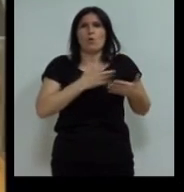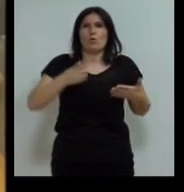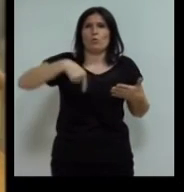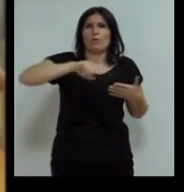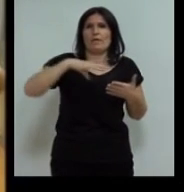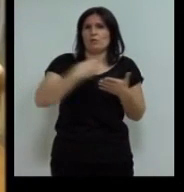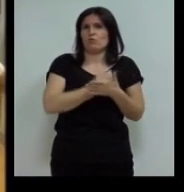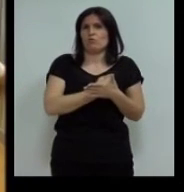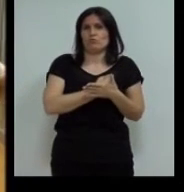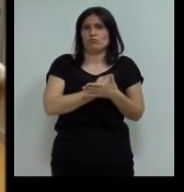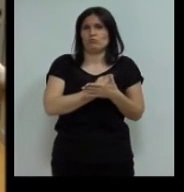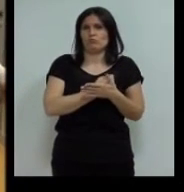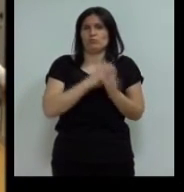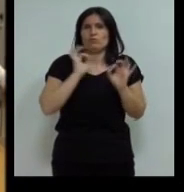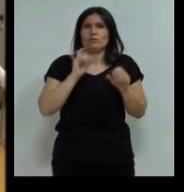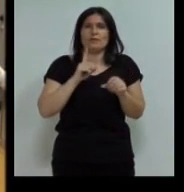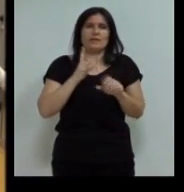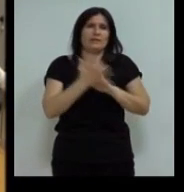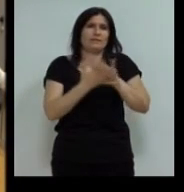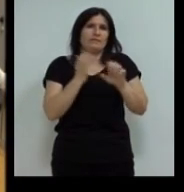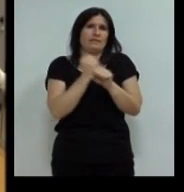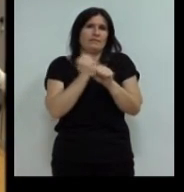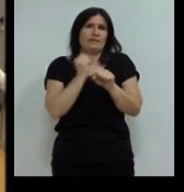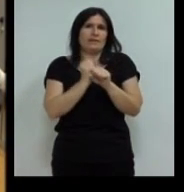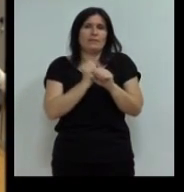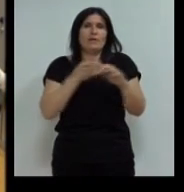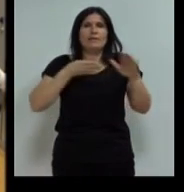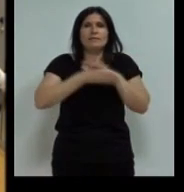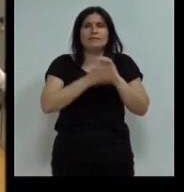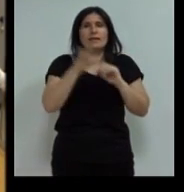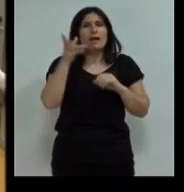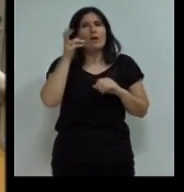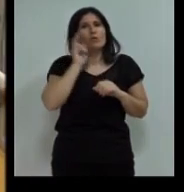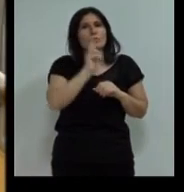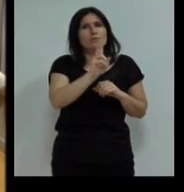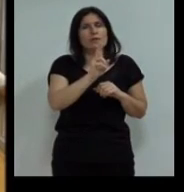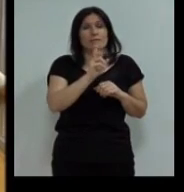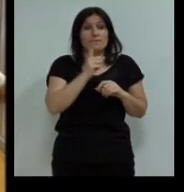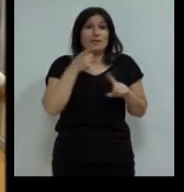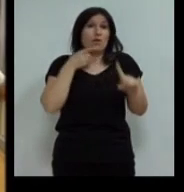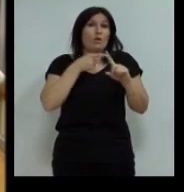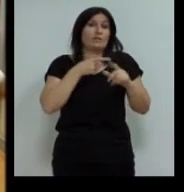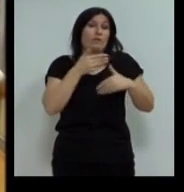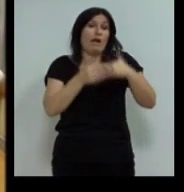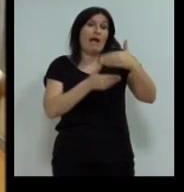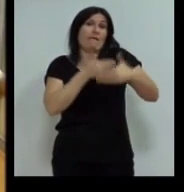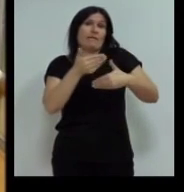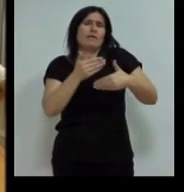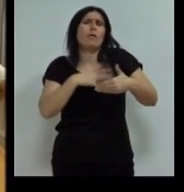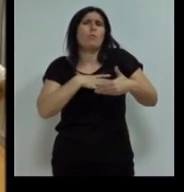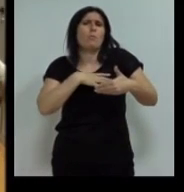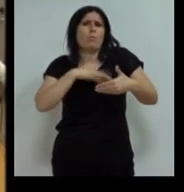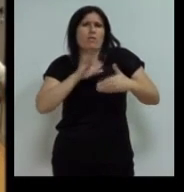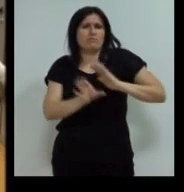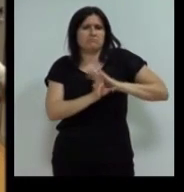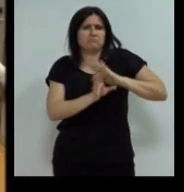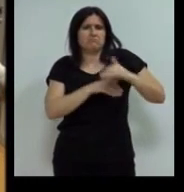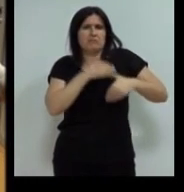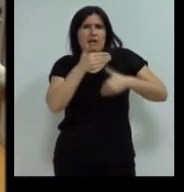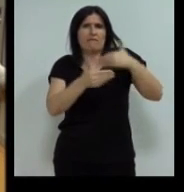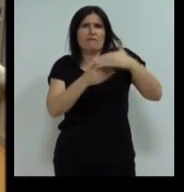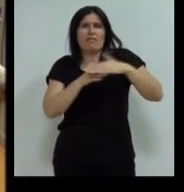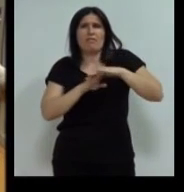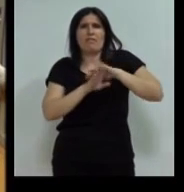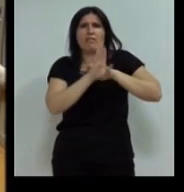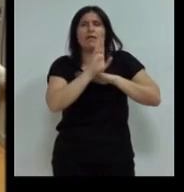involucrados en el tema de la accesibilidad audiovisual para seguir avanzando. Se puede seguir avanzando y es